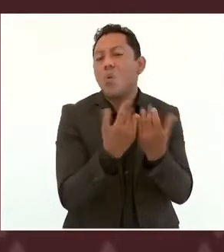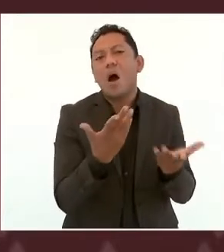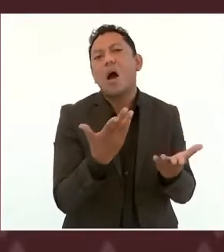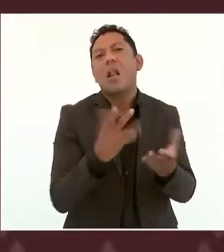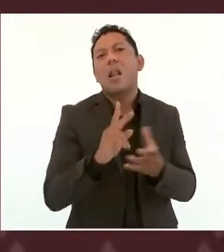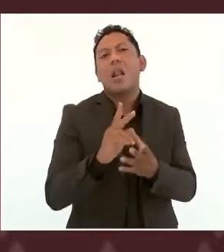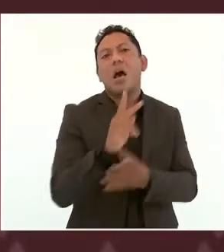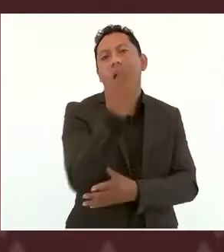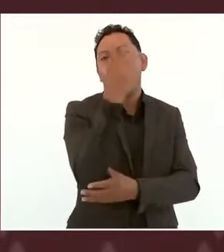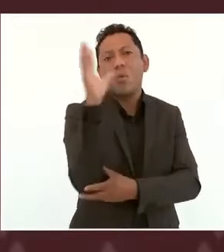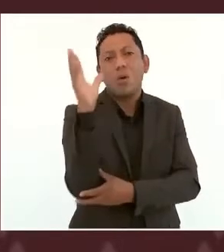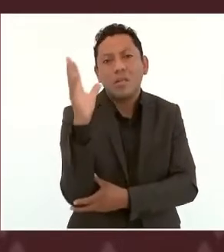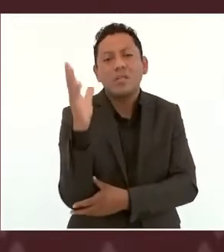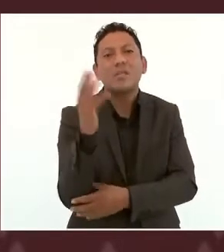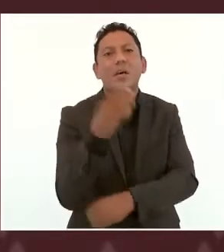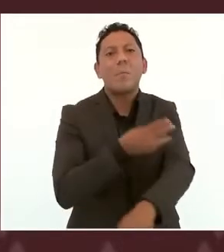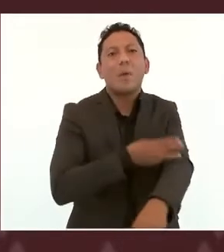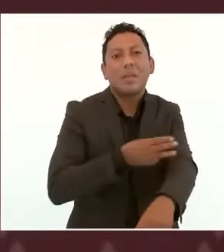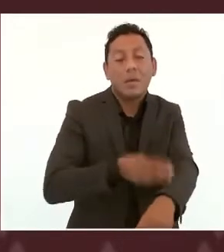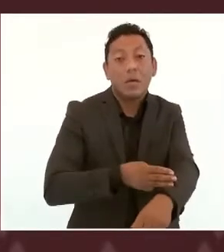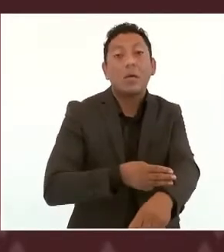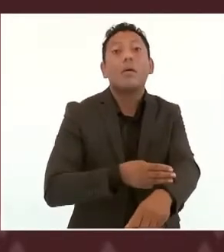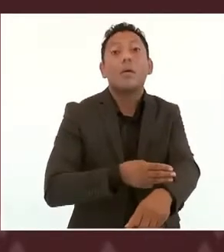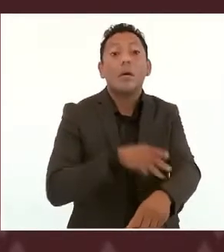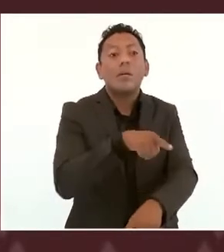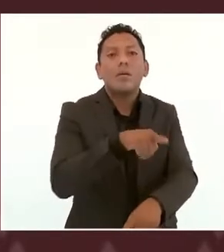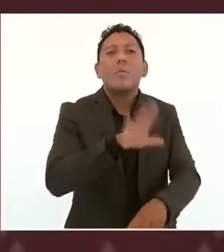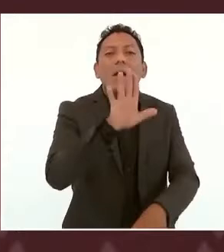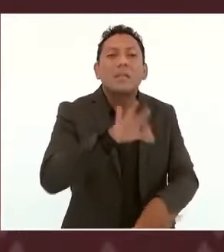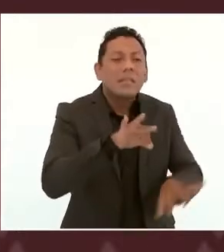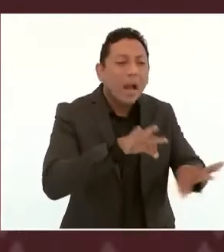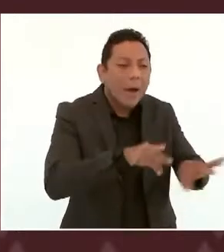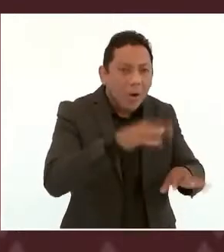maderables. Están trabajando como aprendices